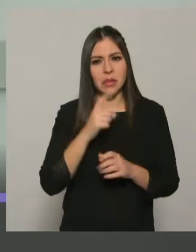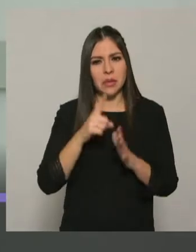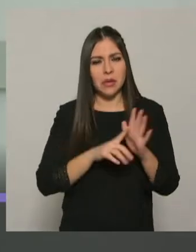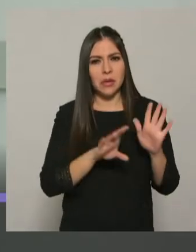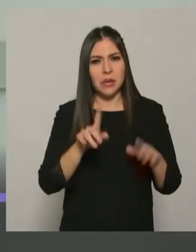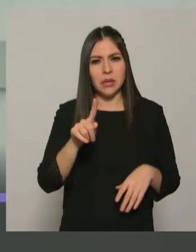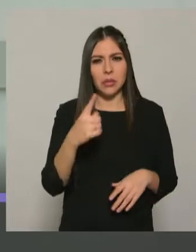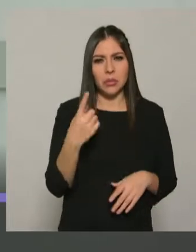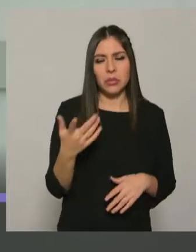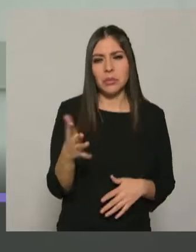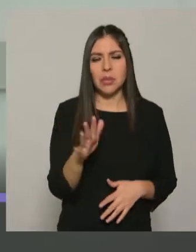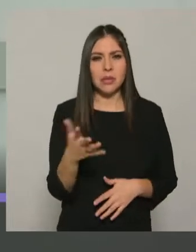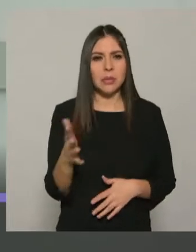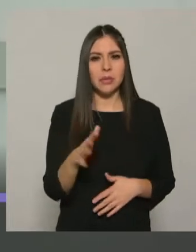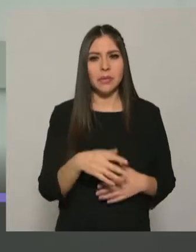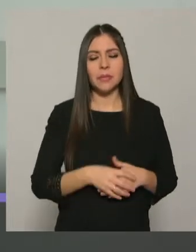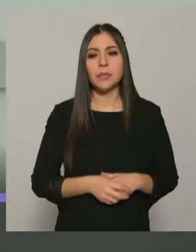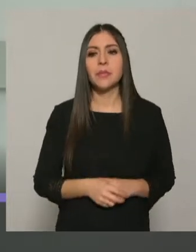menos.